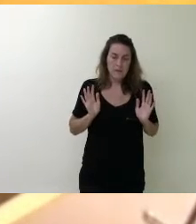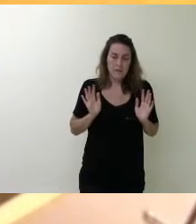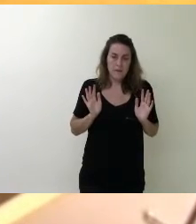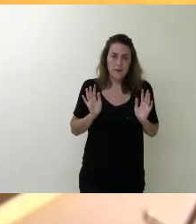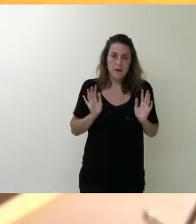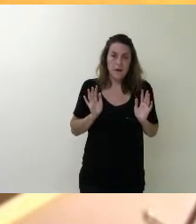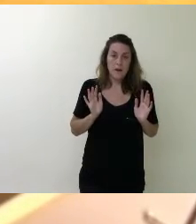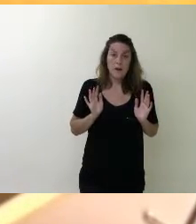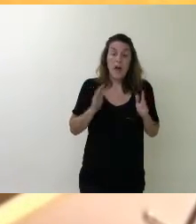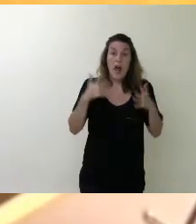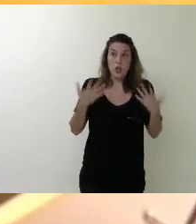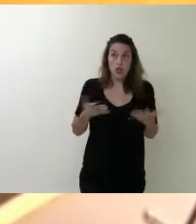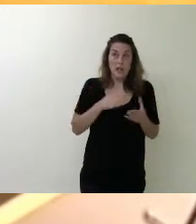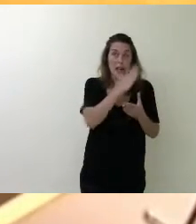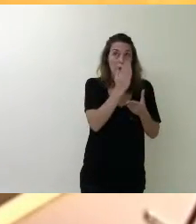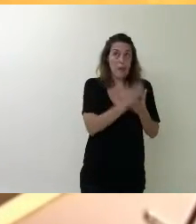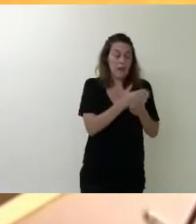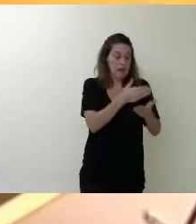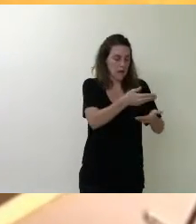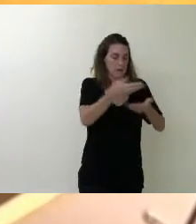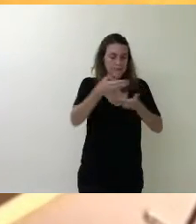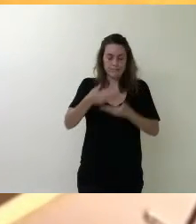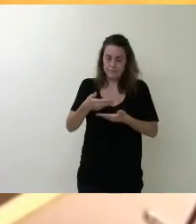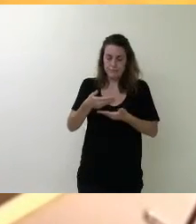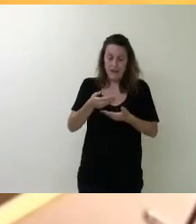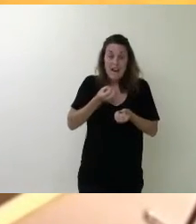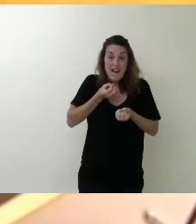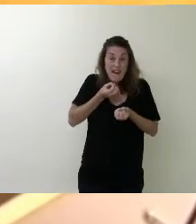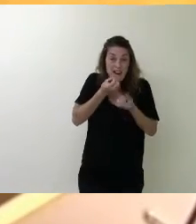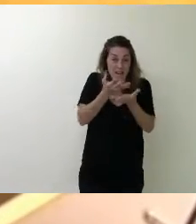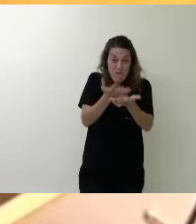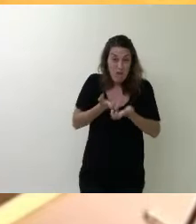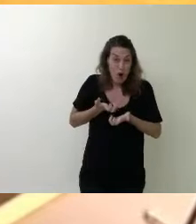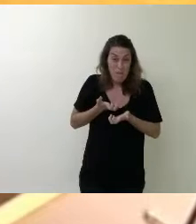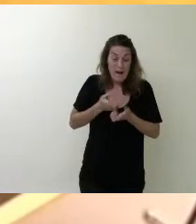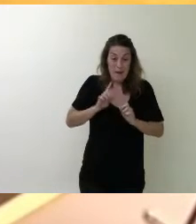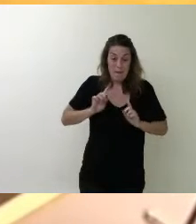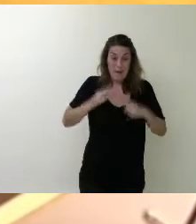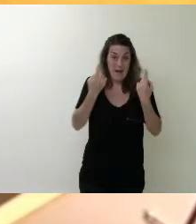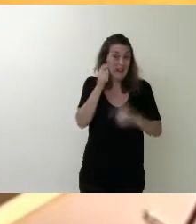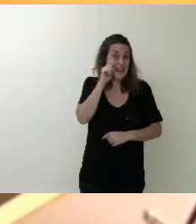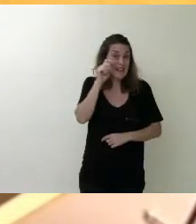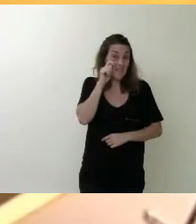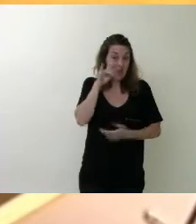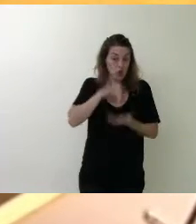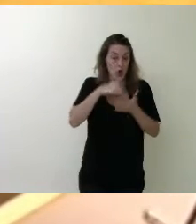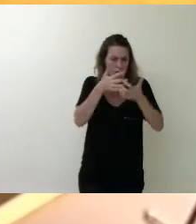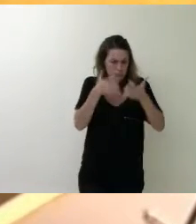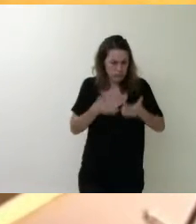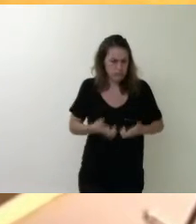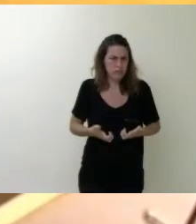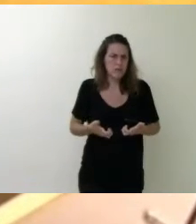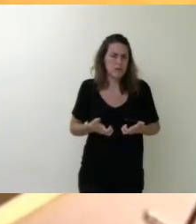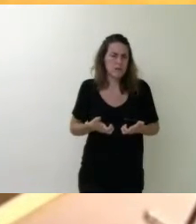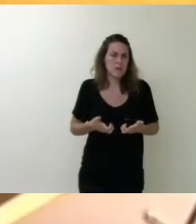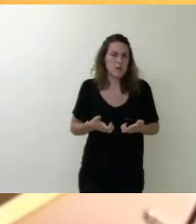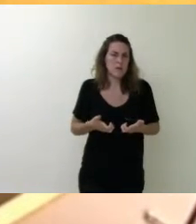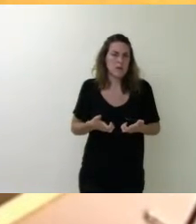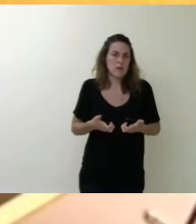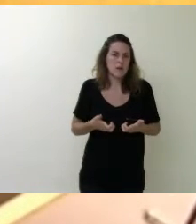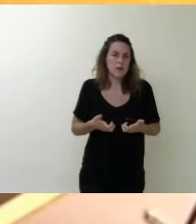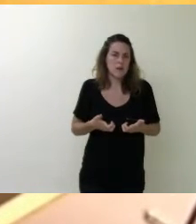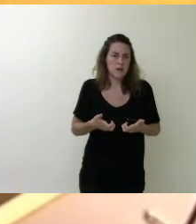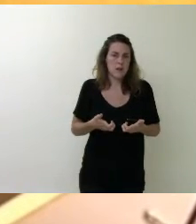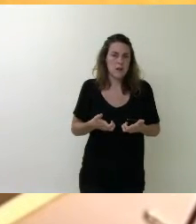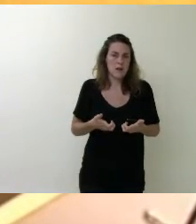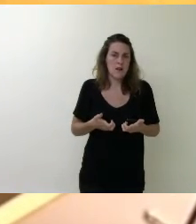Si nos remitimos al expediente, el primer informe de intervención, pues a su